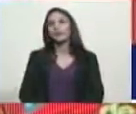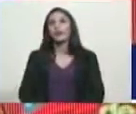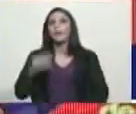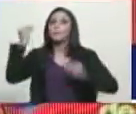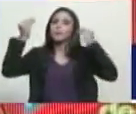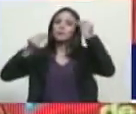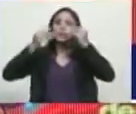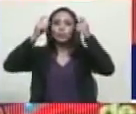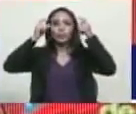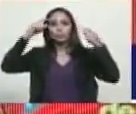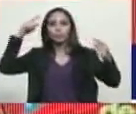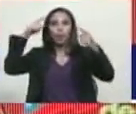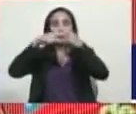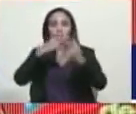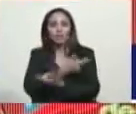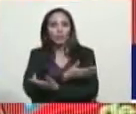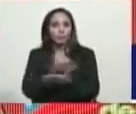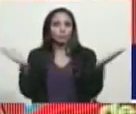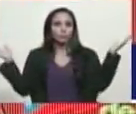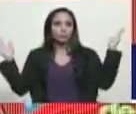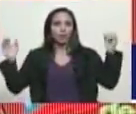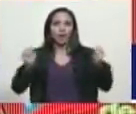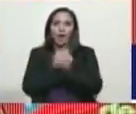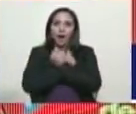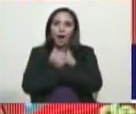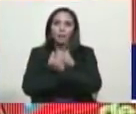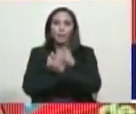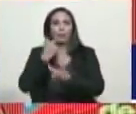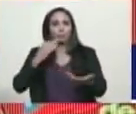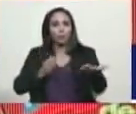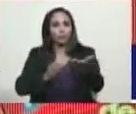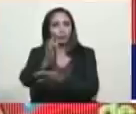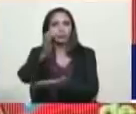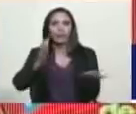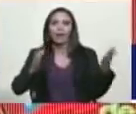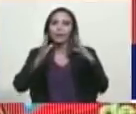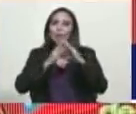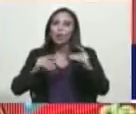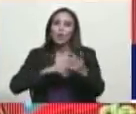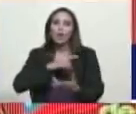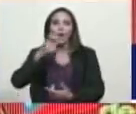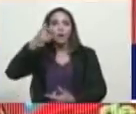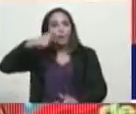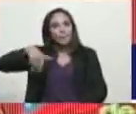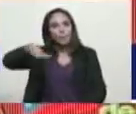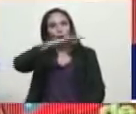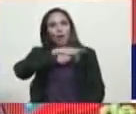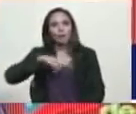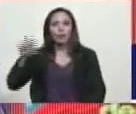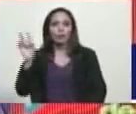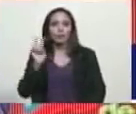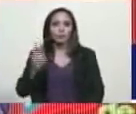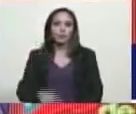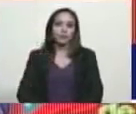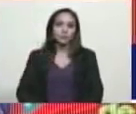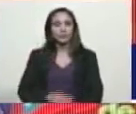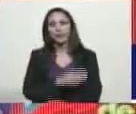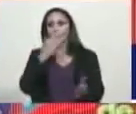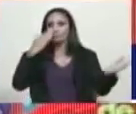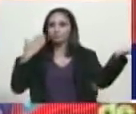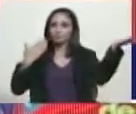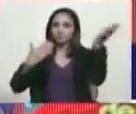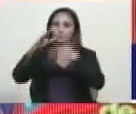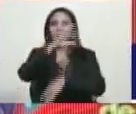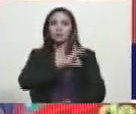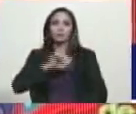grande, actuando en grande y con mucho amor a seguir construyendo la República Bolivariana de Venezuela rumbo